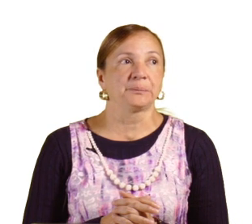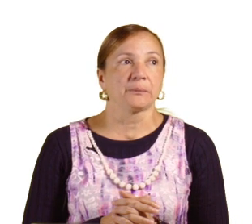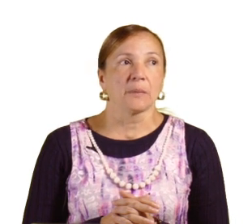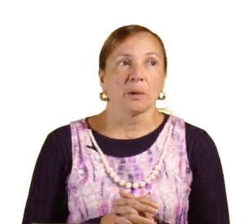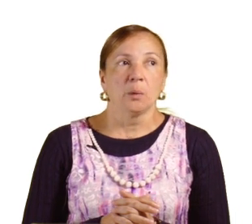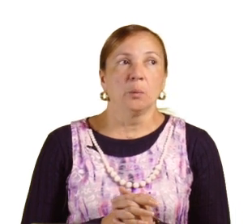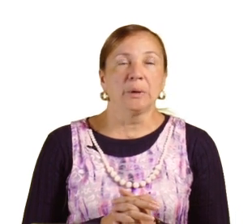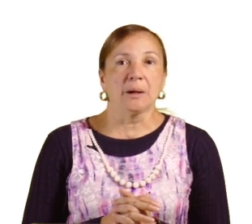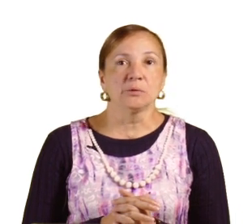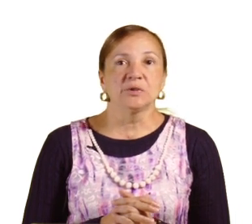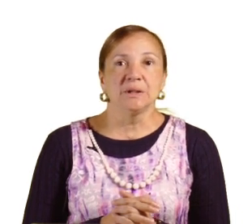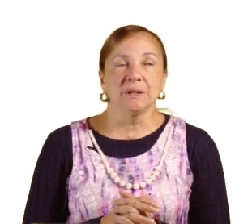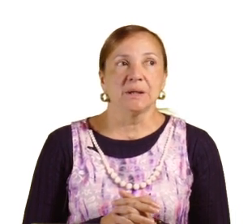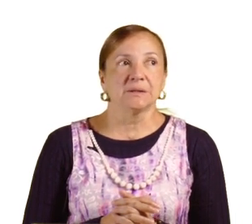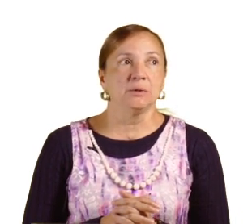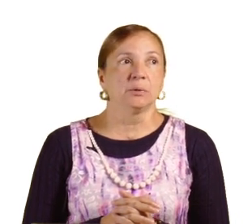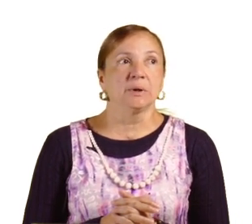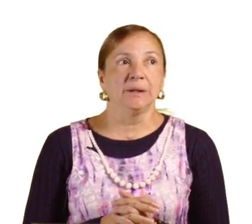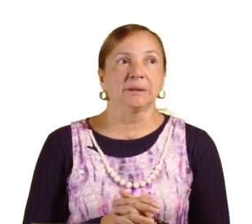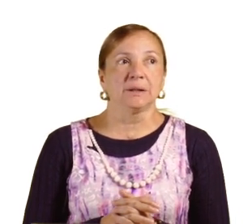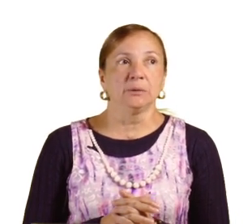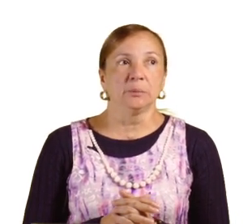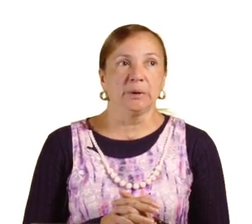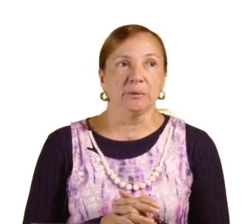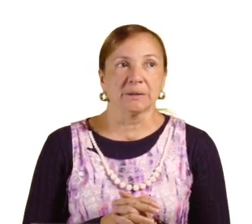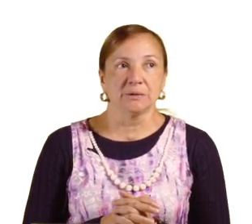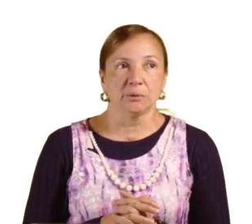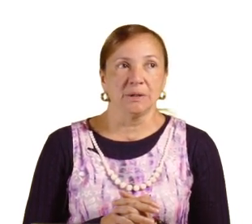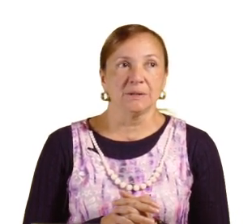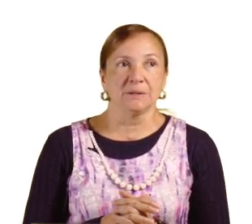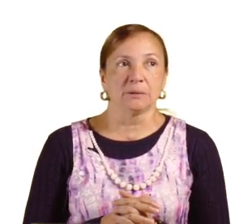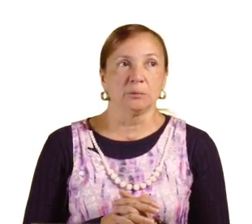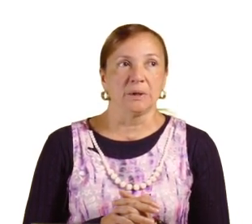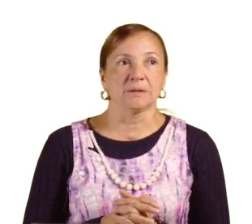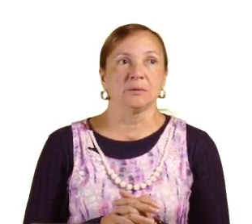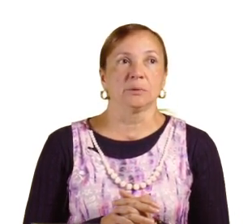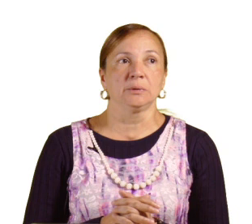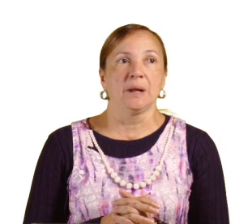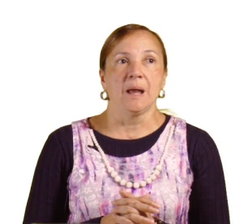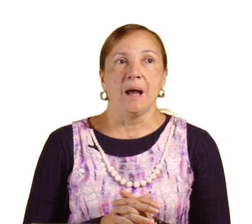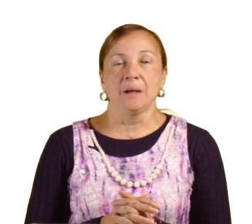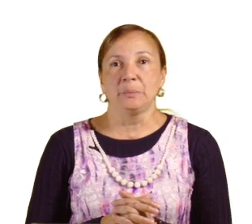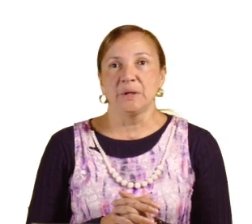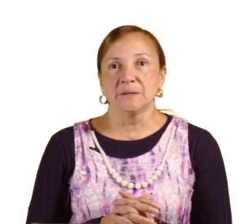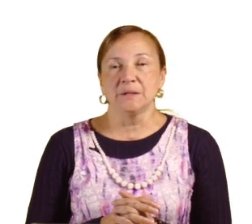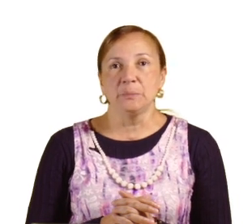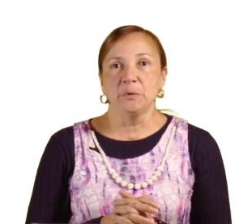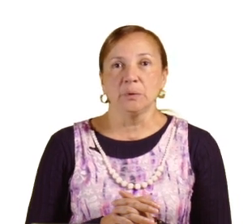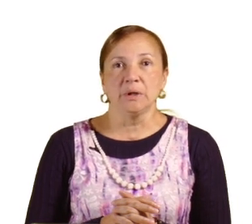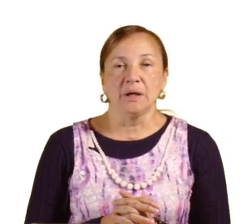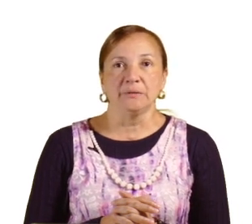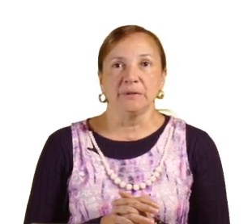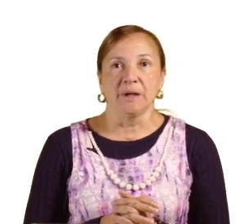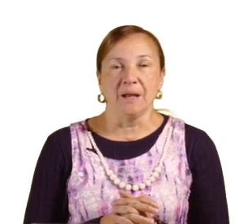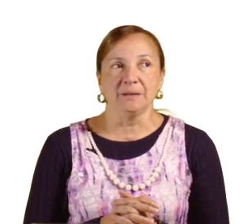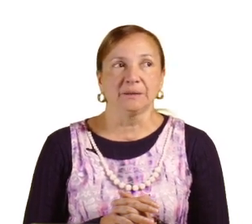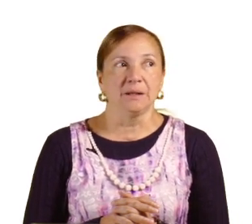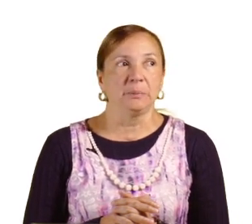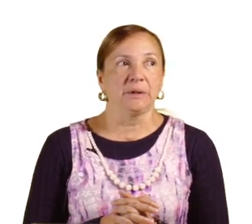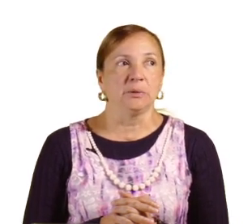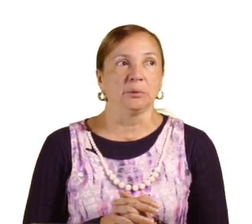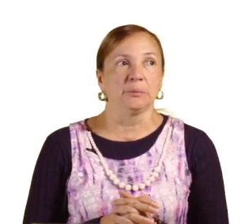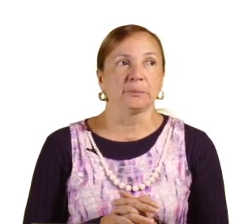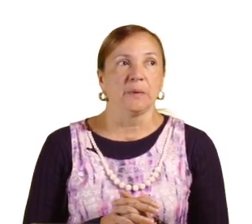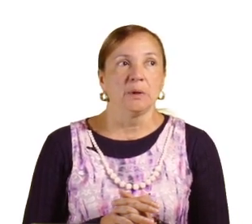nominal. Una conciliación entre el número de acciones en circulación al principio y al final